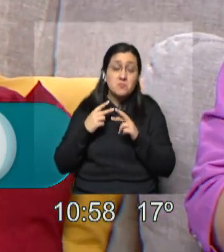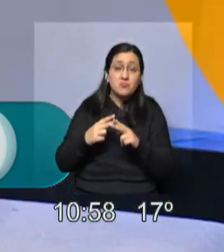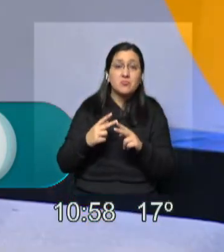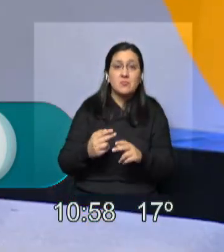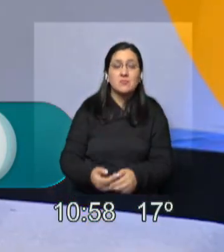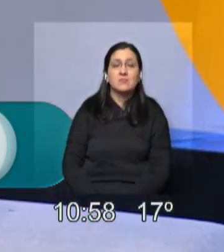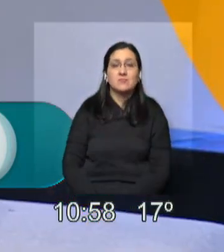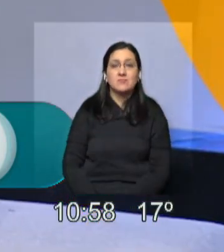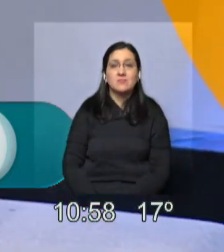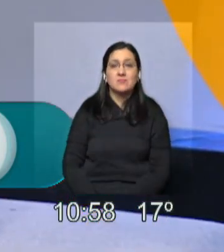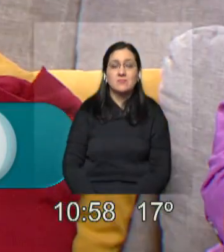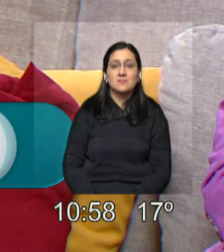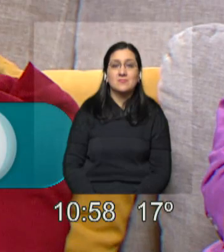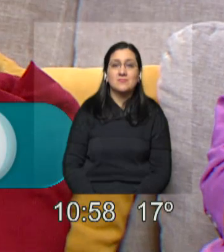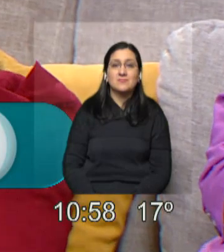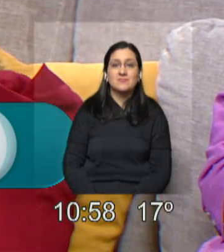está bien todo lo que gritas.